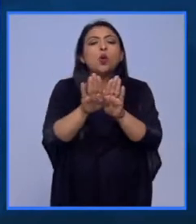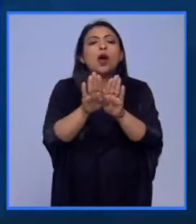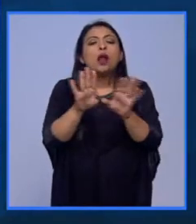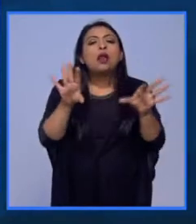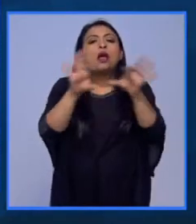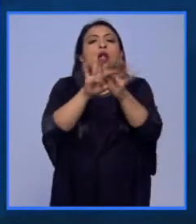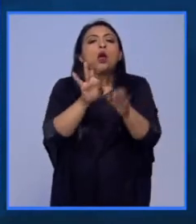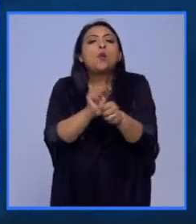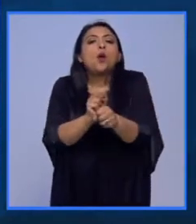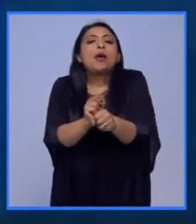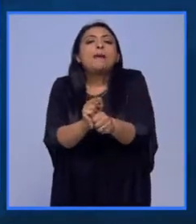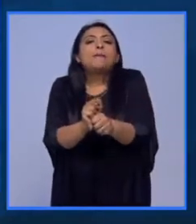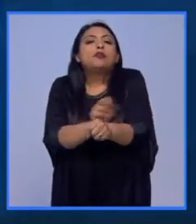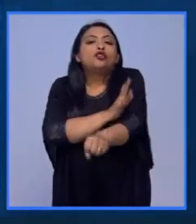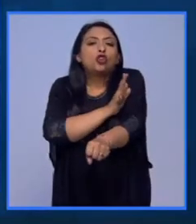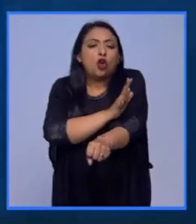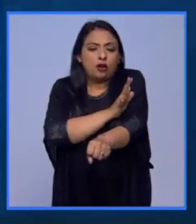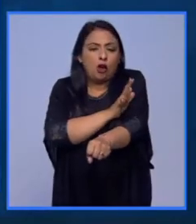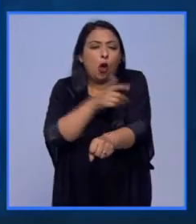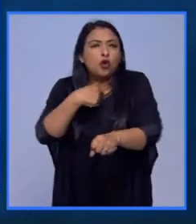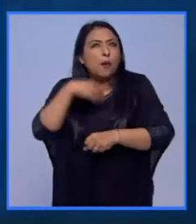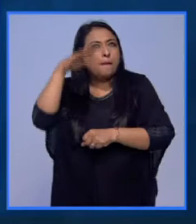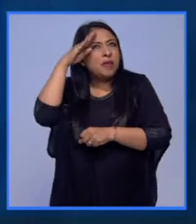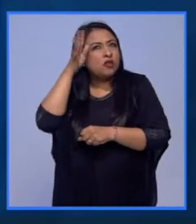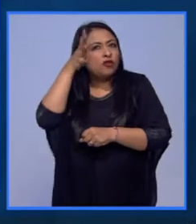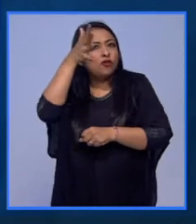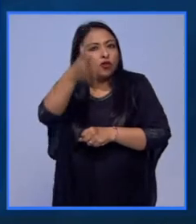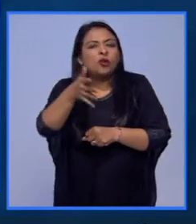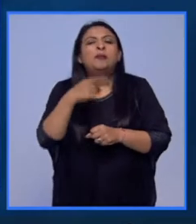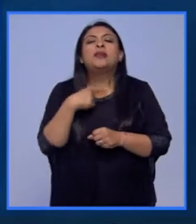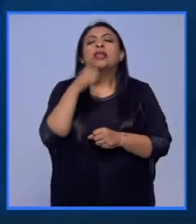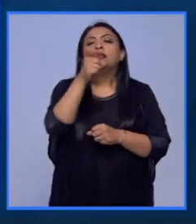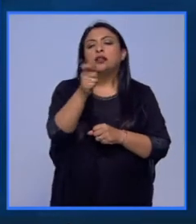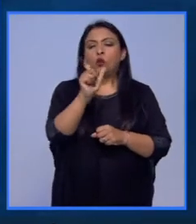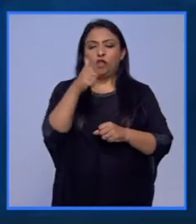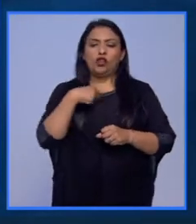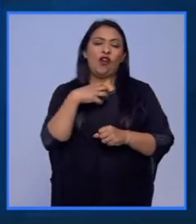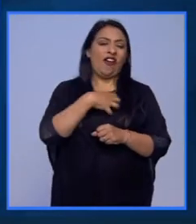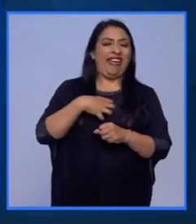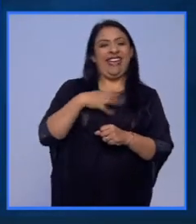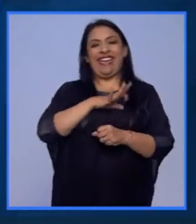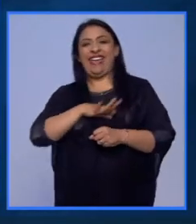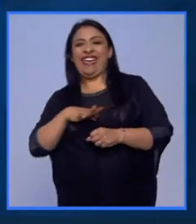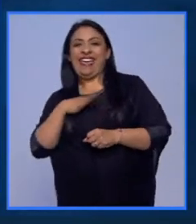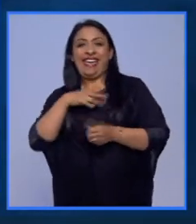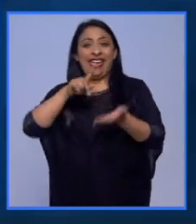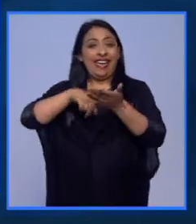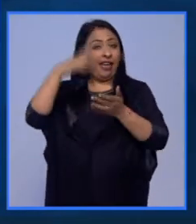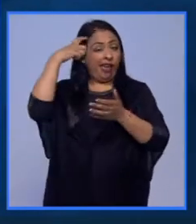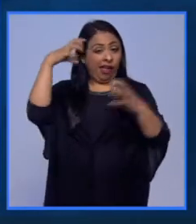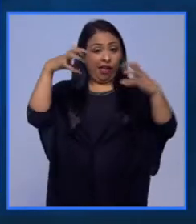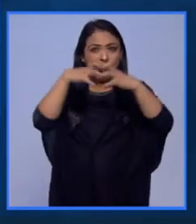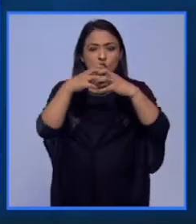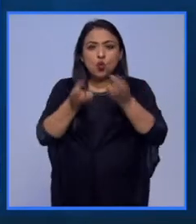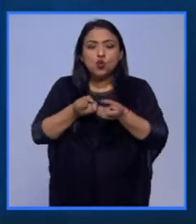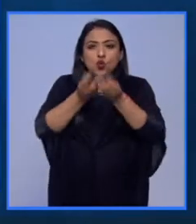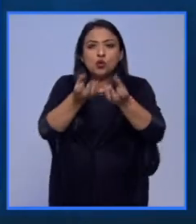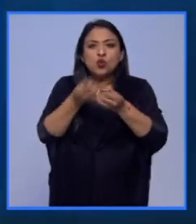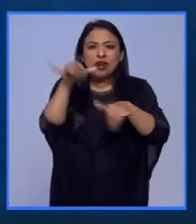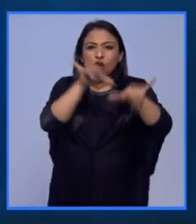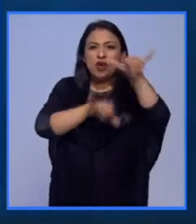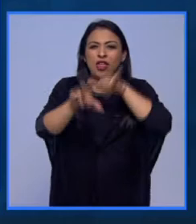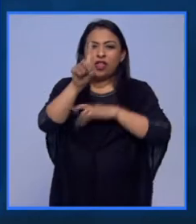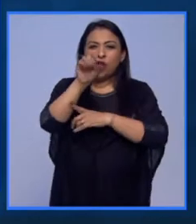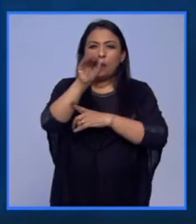y a la proyección que uno hace. ¿Esto qué significa? Cuando uno está feliz y contento, el área tegmental ventral está liberando tanta dopamina que este